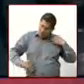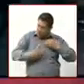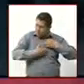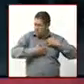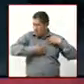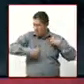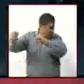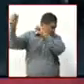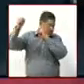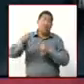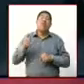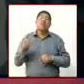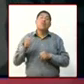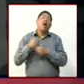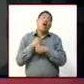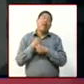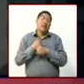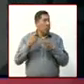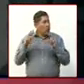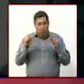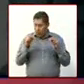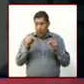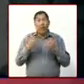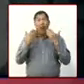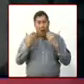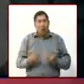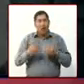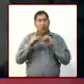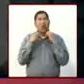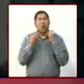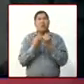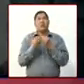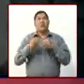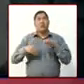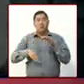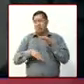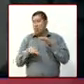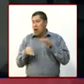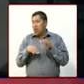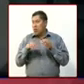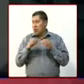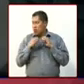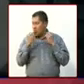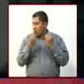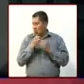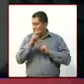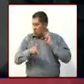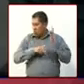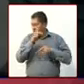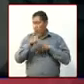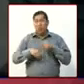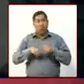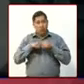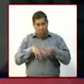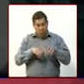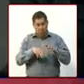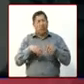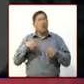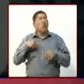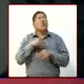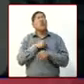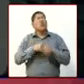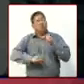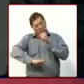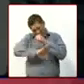suyas desde el gobierno. Este momento, las organizaciones de base, las organizaciones, el pueblo movilizado, vamos